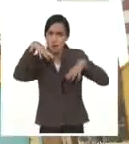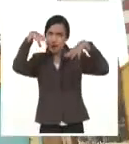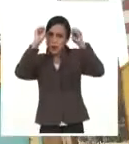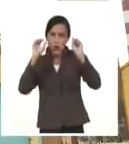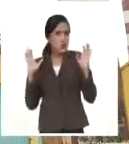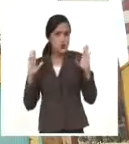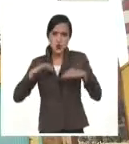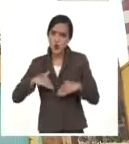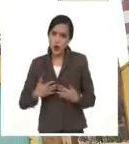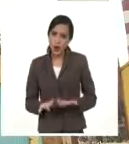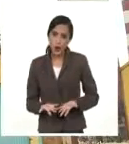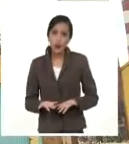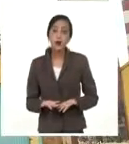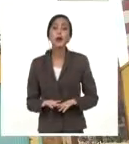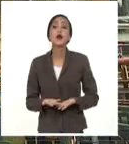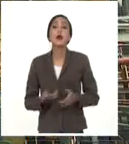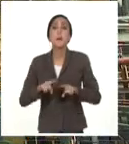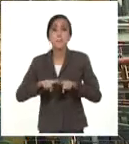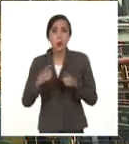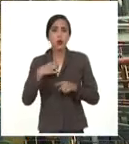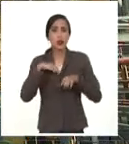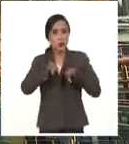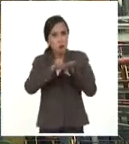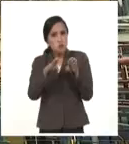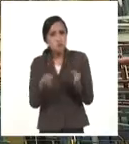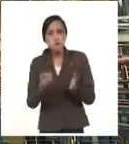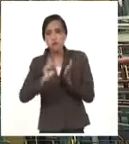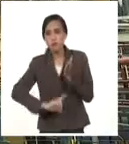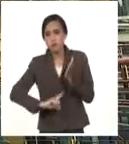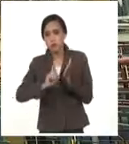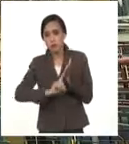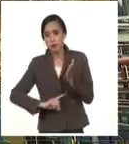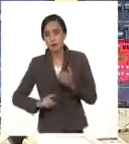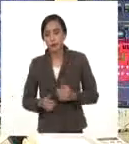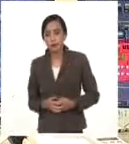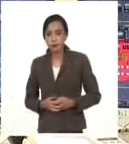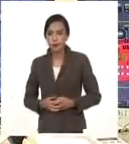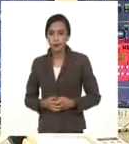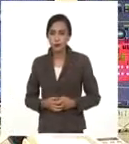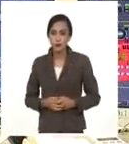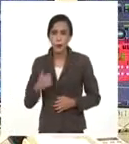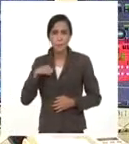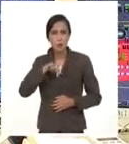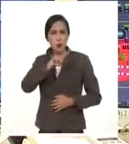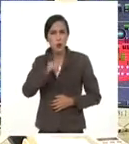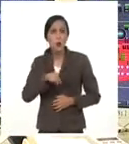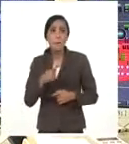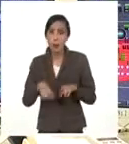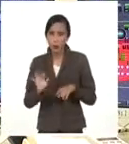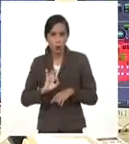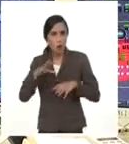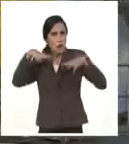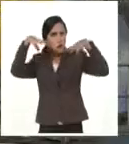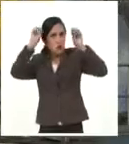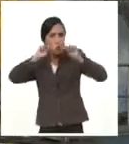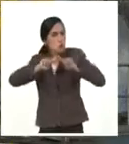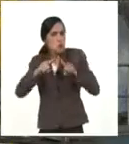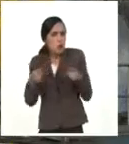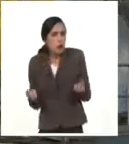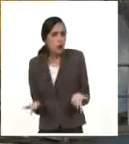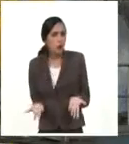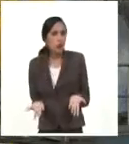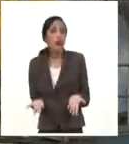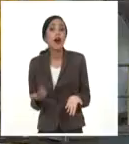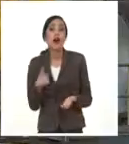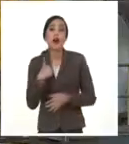eléctrico por déficit de capacidad de generación en el sistema eléctrico nacional. No obstante, siguen ocurriendo apagones. ¿Por qué causa?